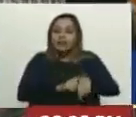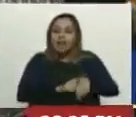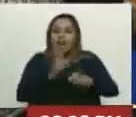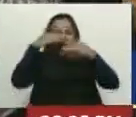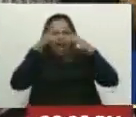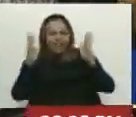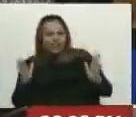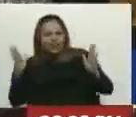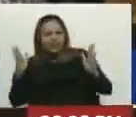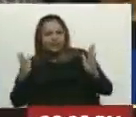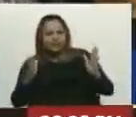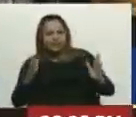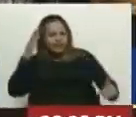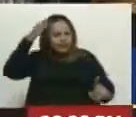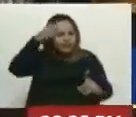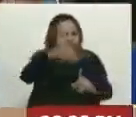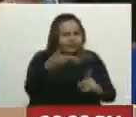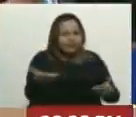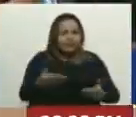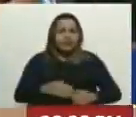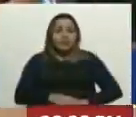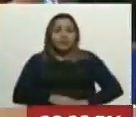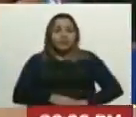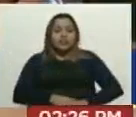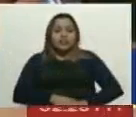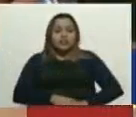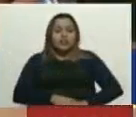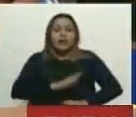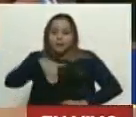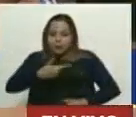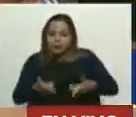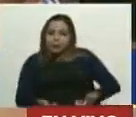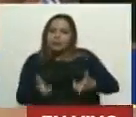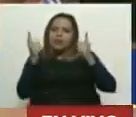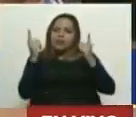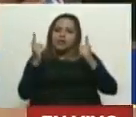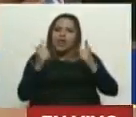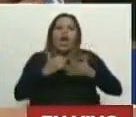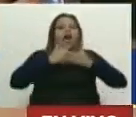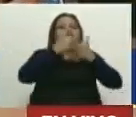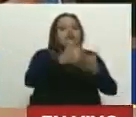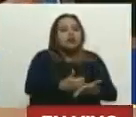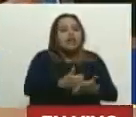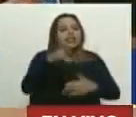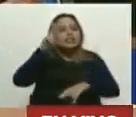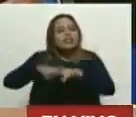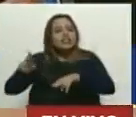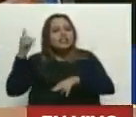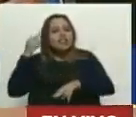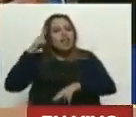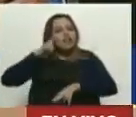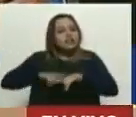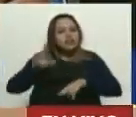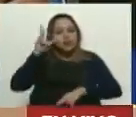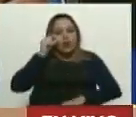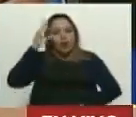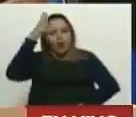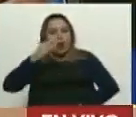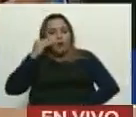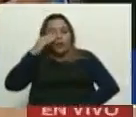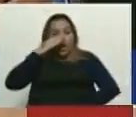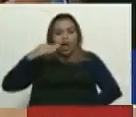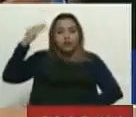intervención interdisciplinaria que en gran medida permitirá y ayudará a que nuestros niños, adolescentes y